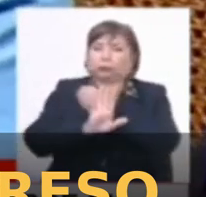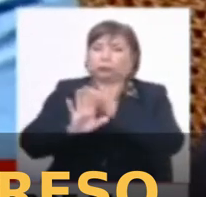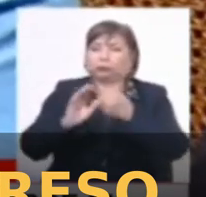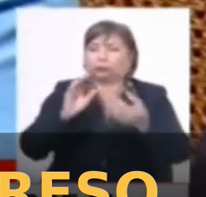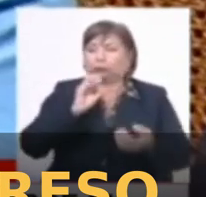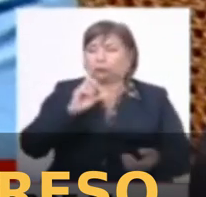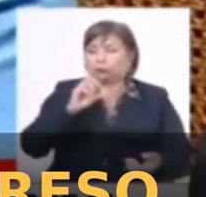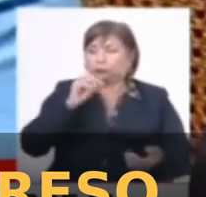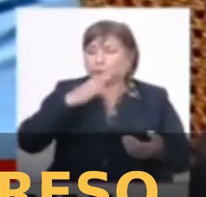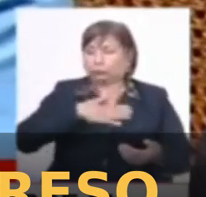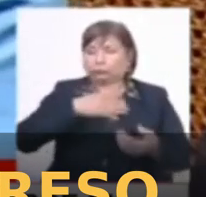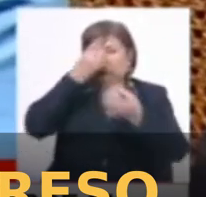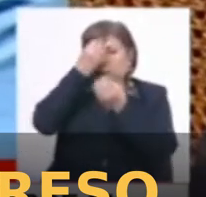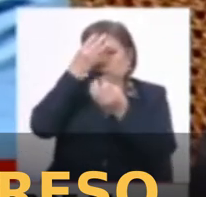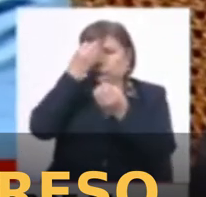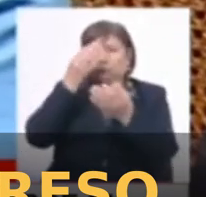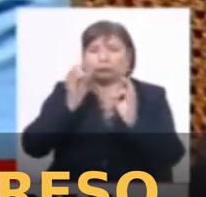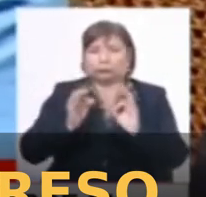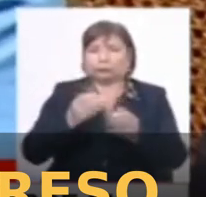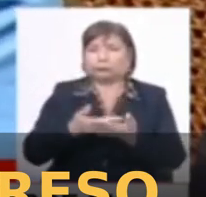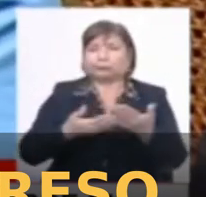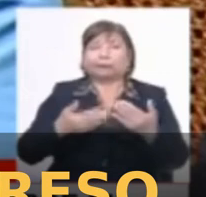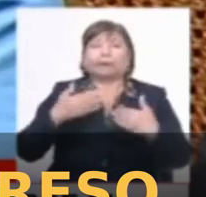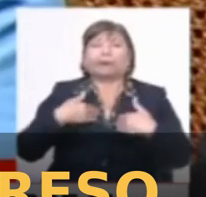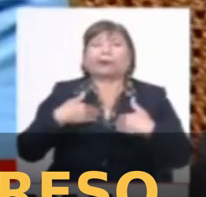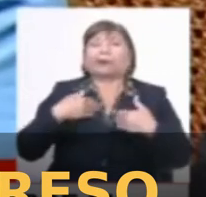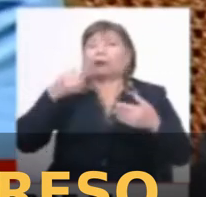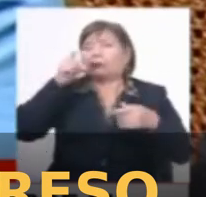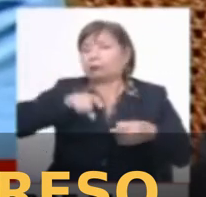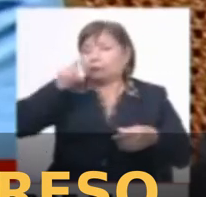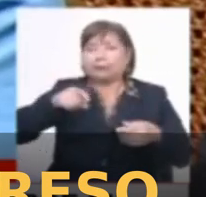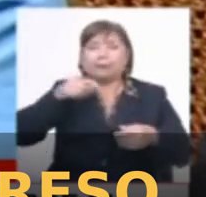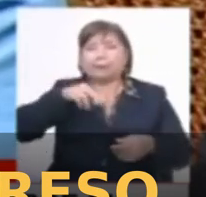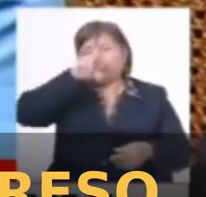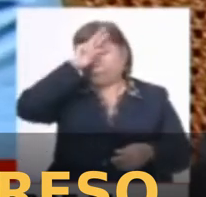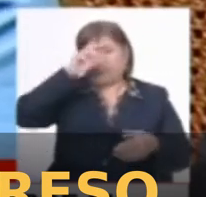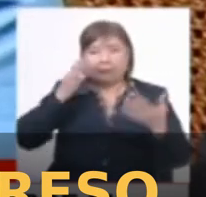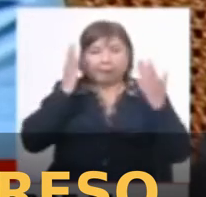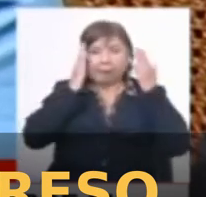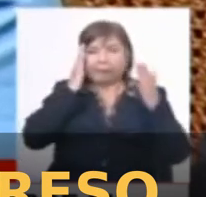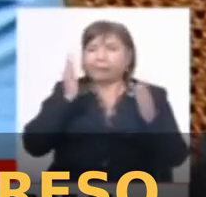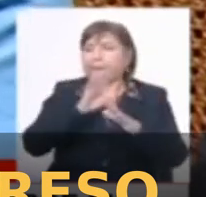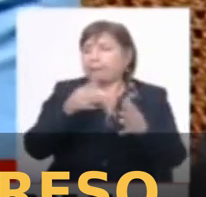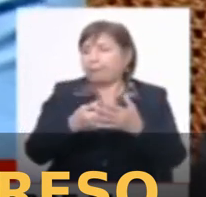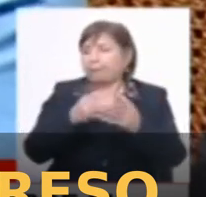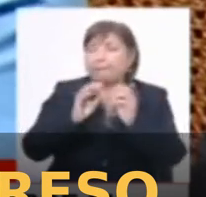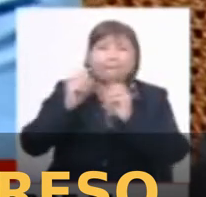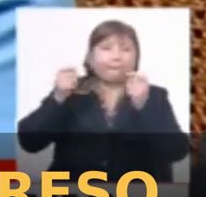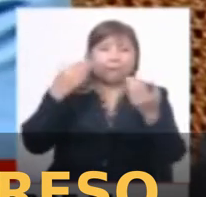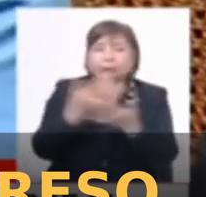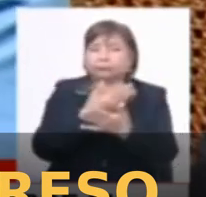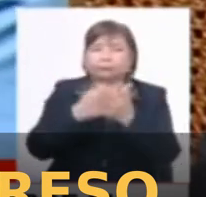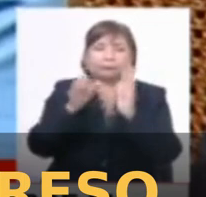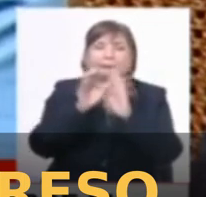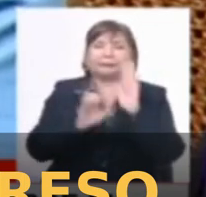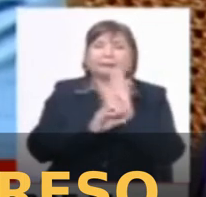que era información privilegiada, información que necesita saber el país. Los humos con su nueva constitución,